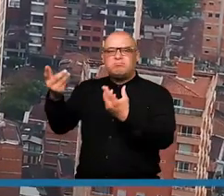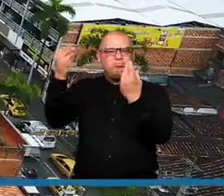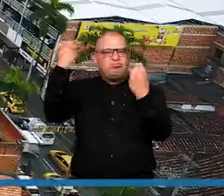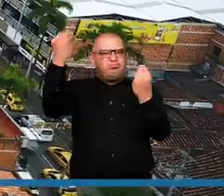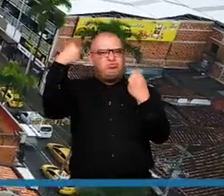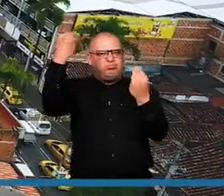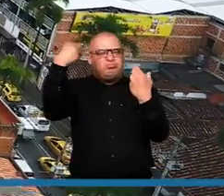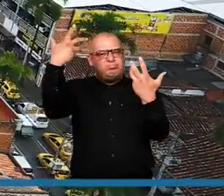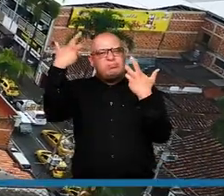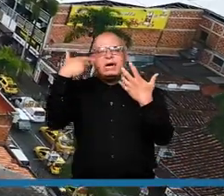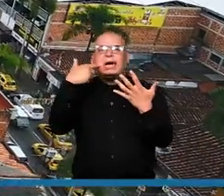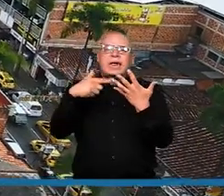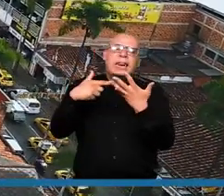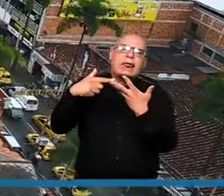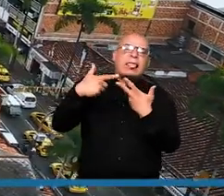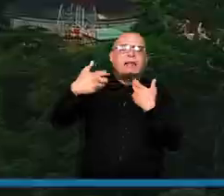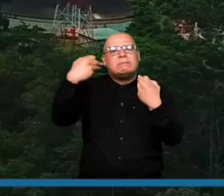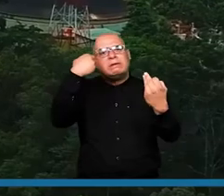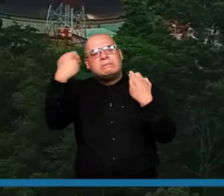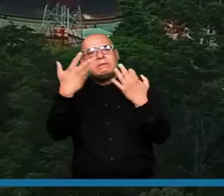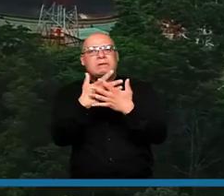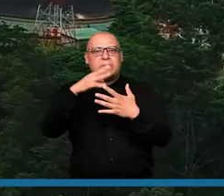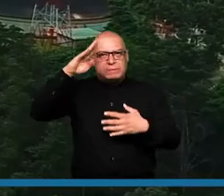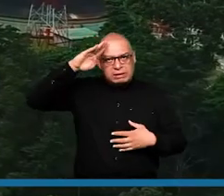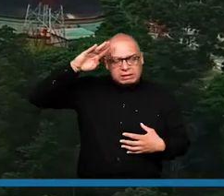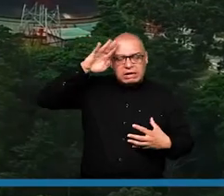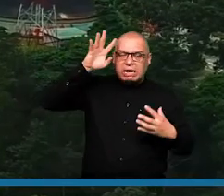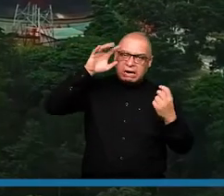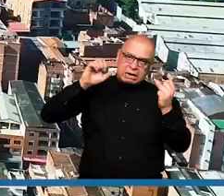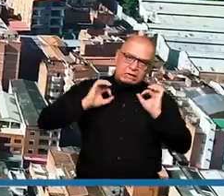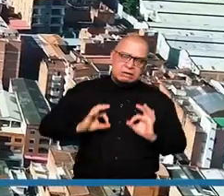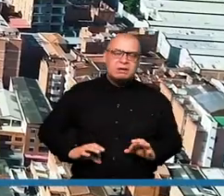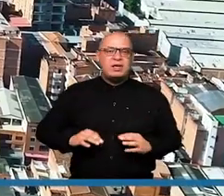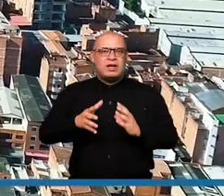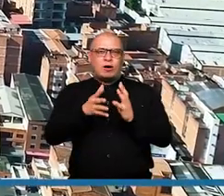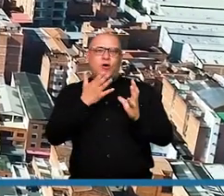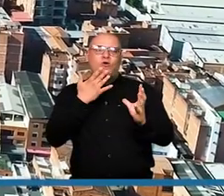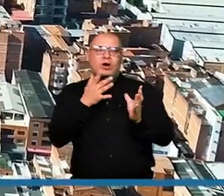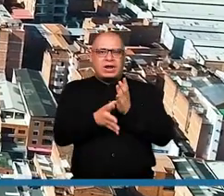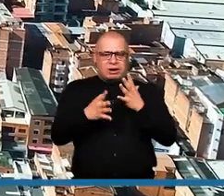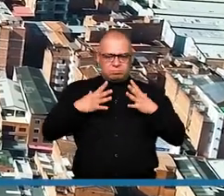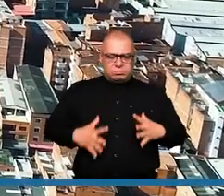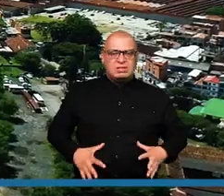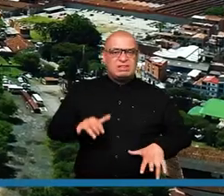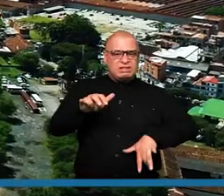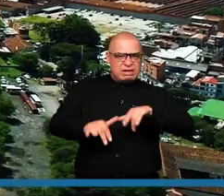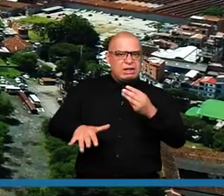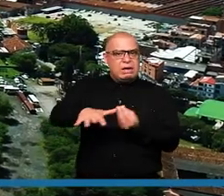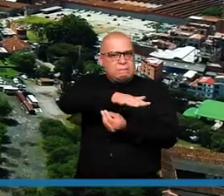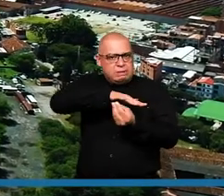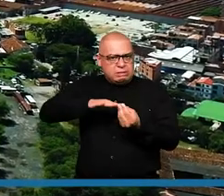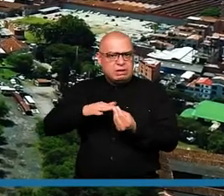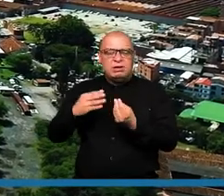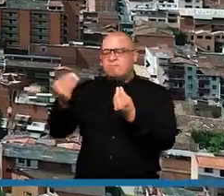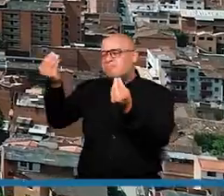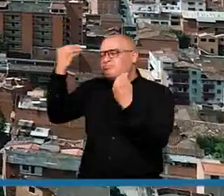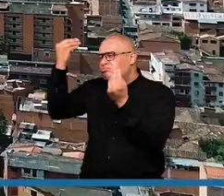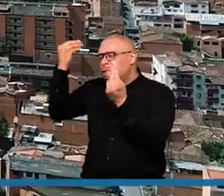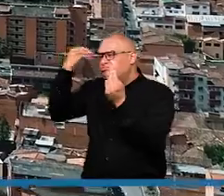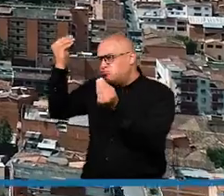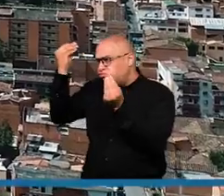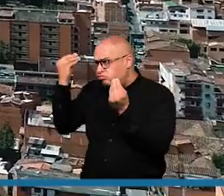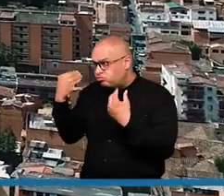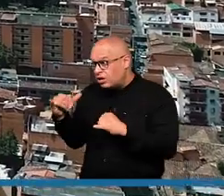cuerpos de rescates, toda esa red de apoyo, policía, ejército, defensa civil, secretarías de medio ambiente, para que ellos tengan una